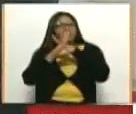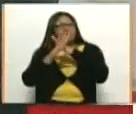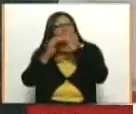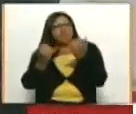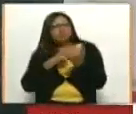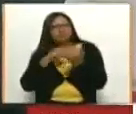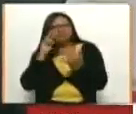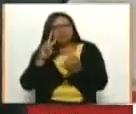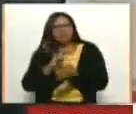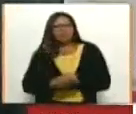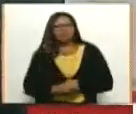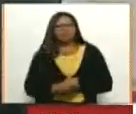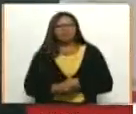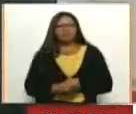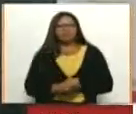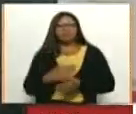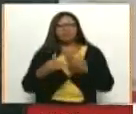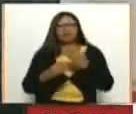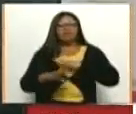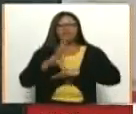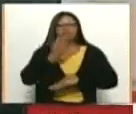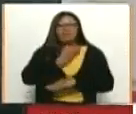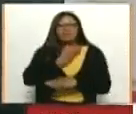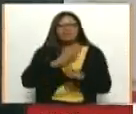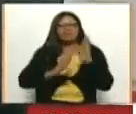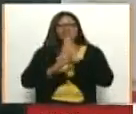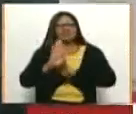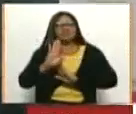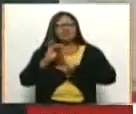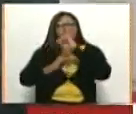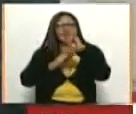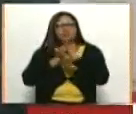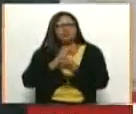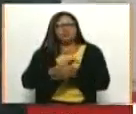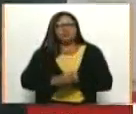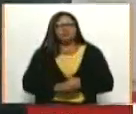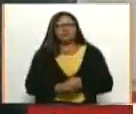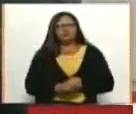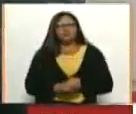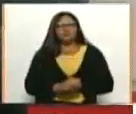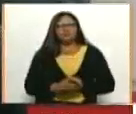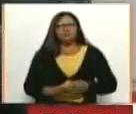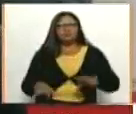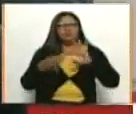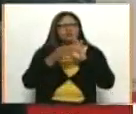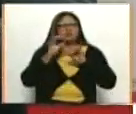quieren plantear a Venezuela, afecta el desarrollo del comercio internacional y de las relaciones internacionales.